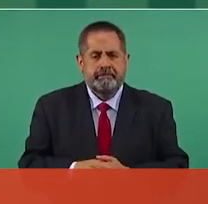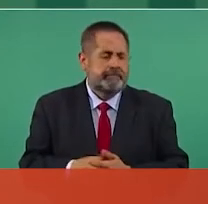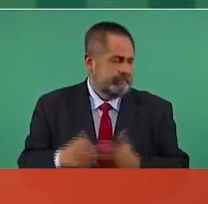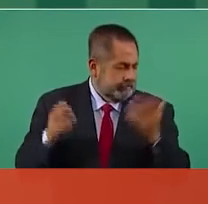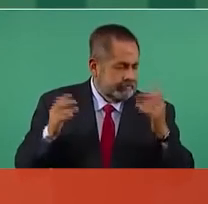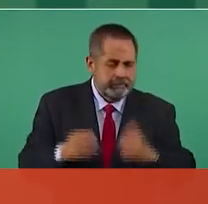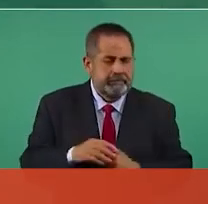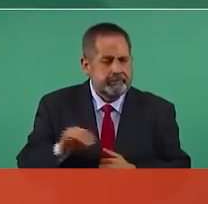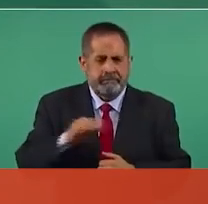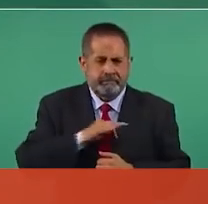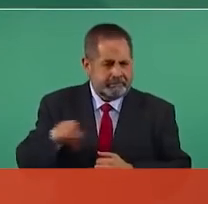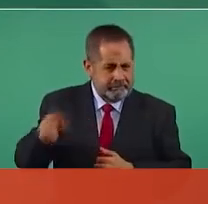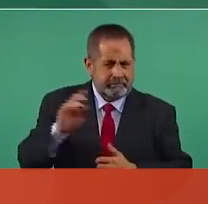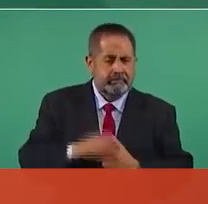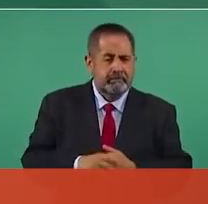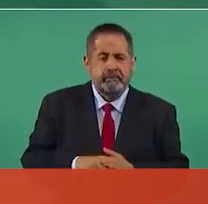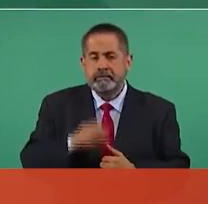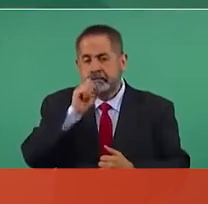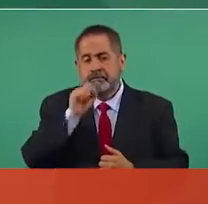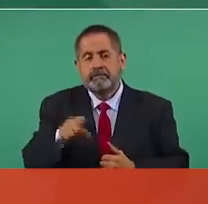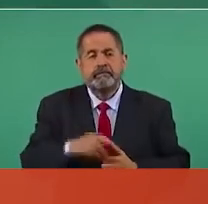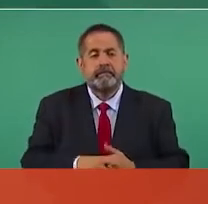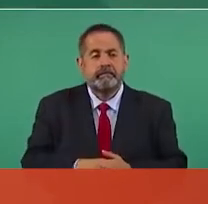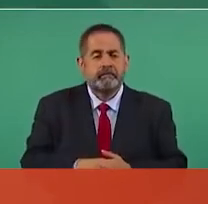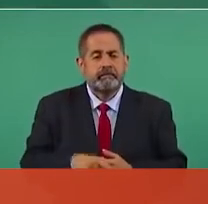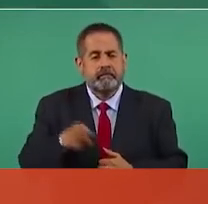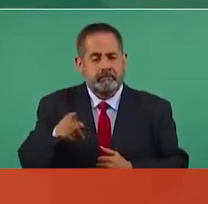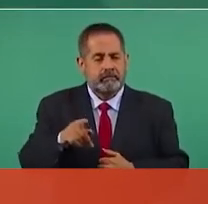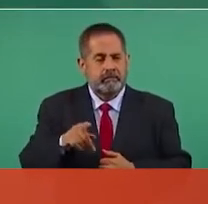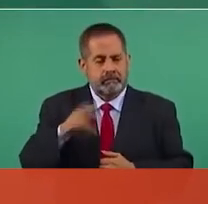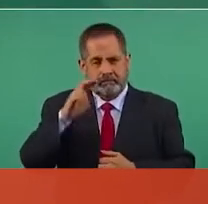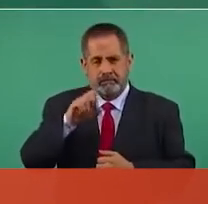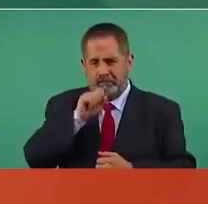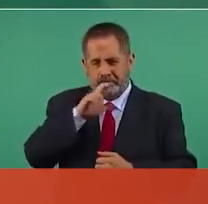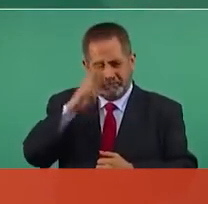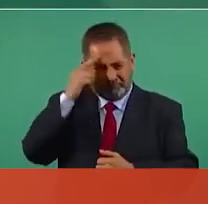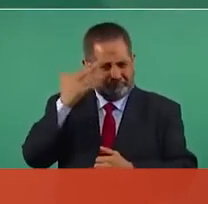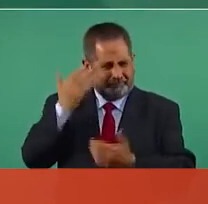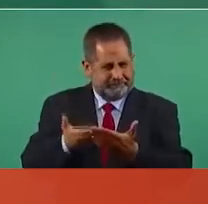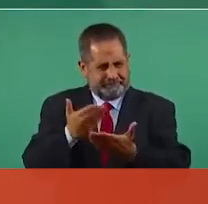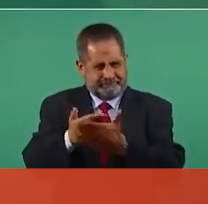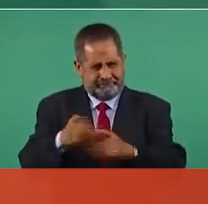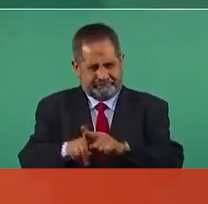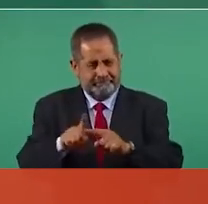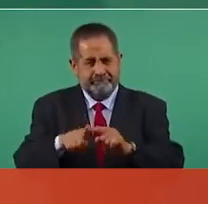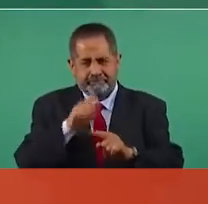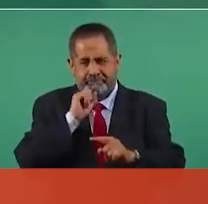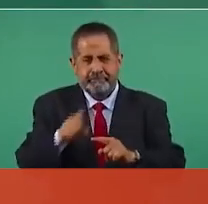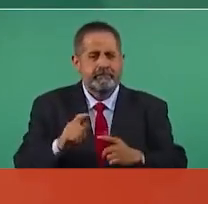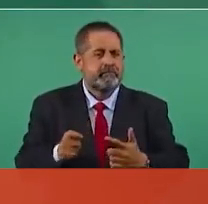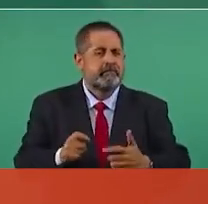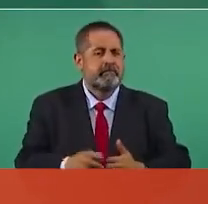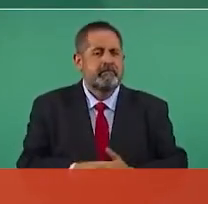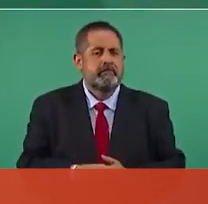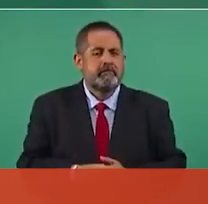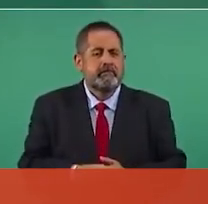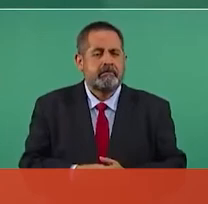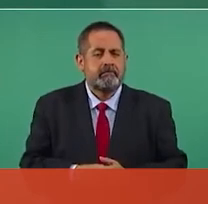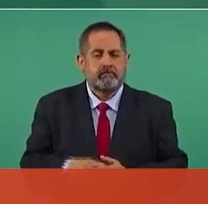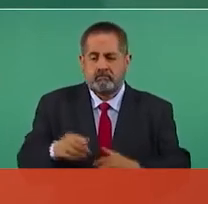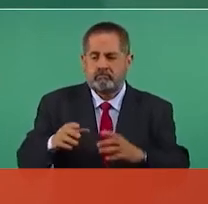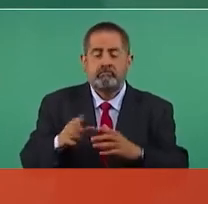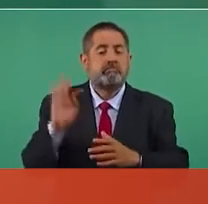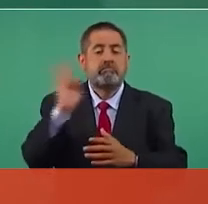Existe también ese mecanismo que les planteo, que es el de